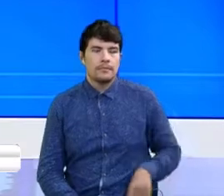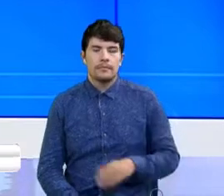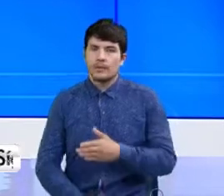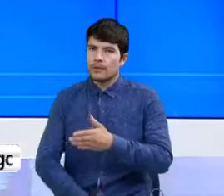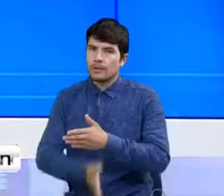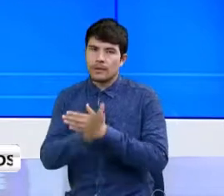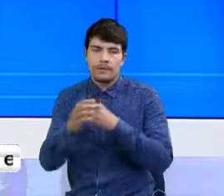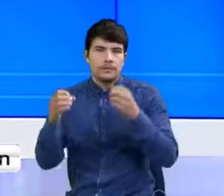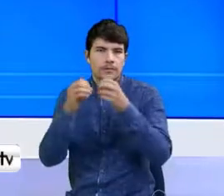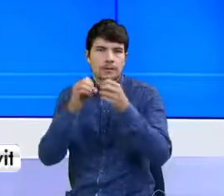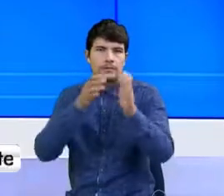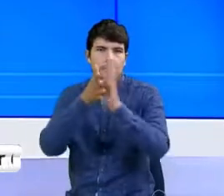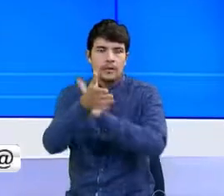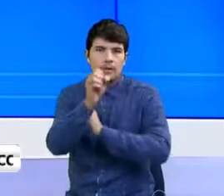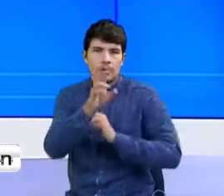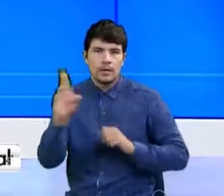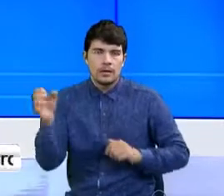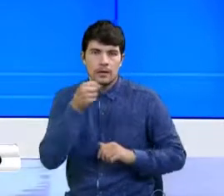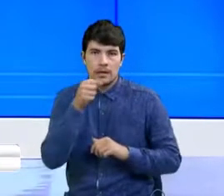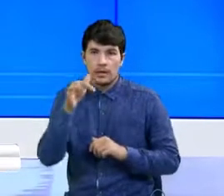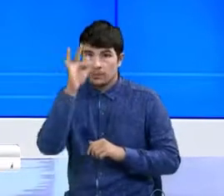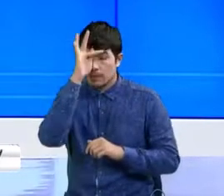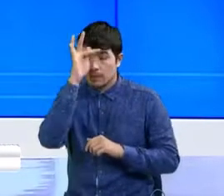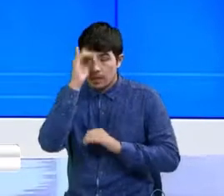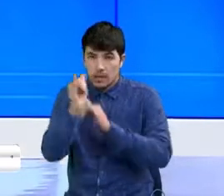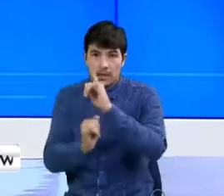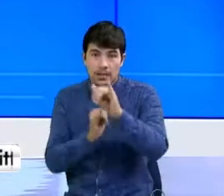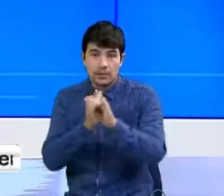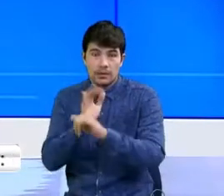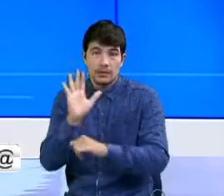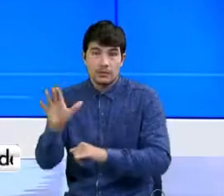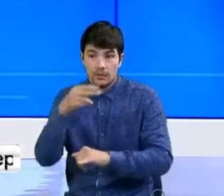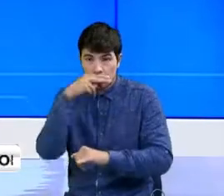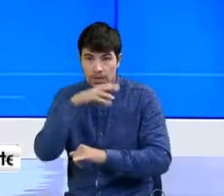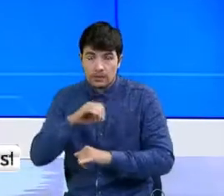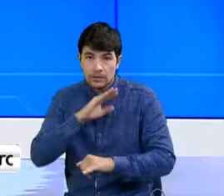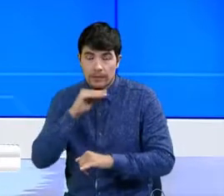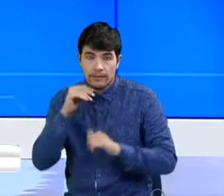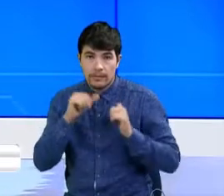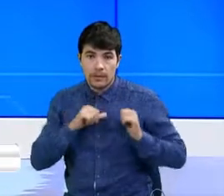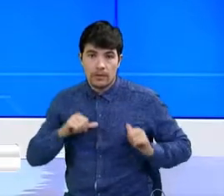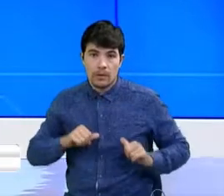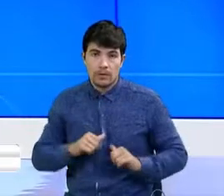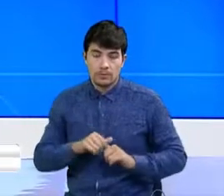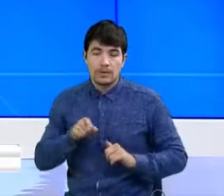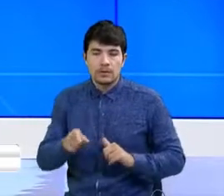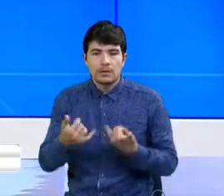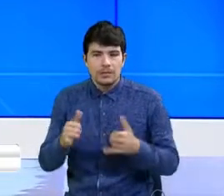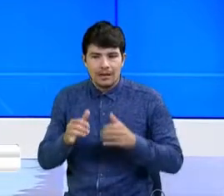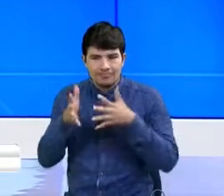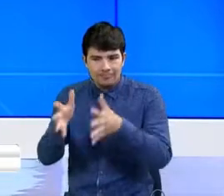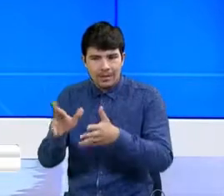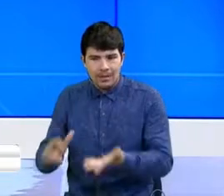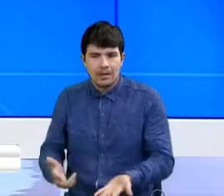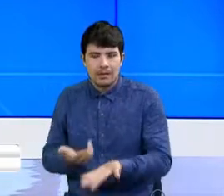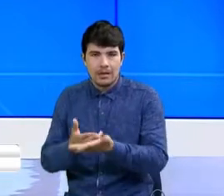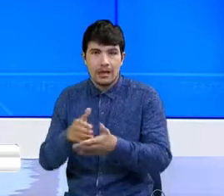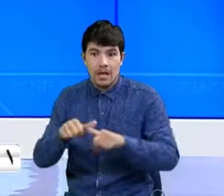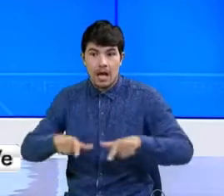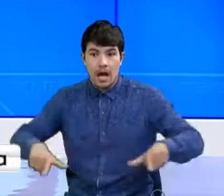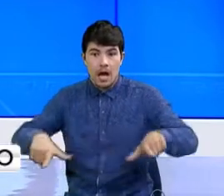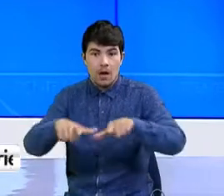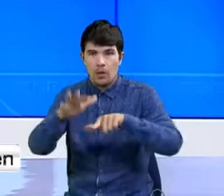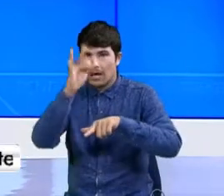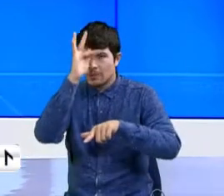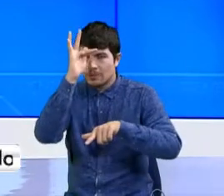En el Hospital Internacional de Colombia, niños enfermos de cáncer y del corazón reciben clases para nivelar sus estudios. El programa Aulas